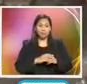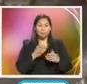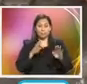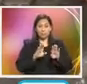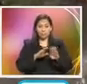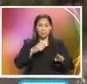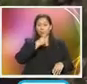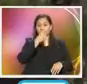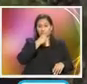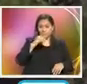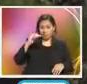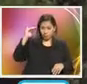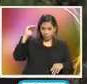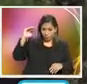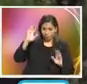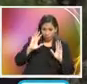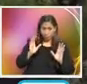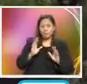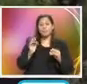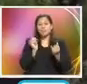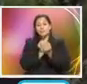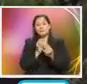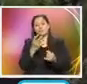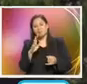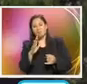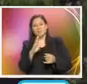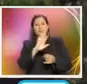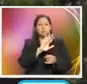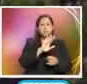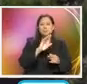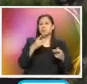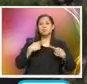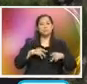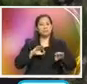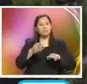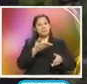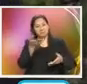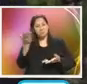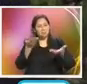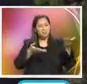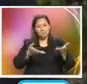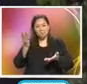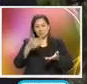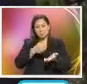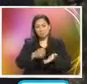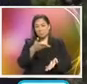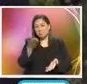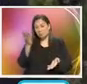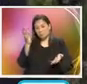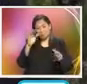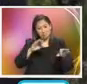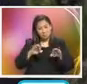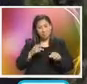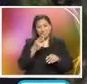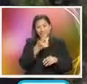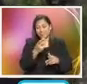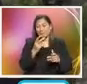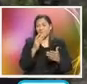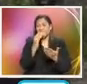edad de adultos mayores, sino en una edad media. Ahorita hay muchos despedidos. Entonces, eso va a minar